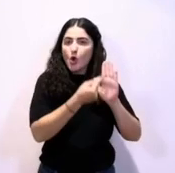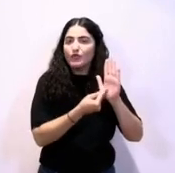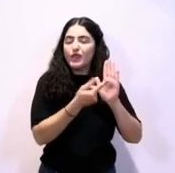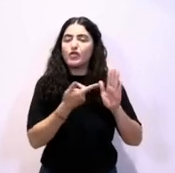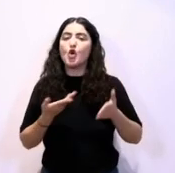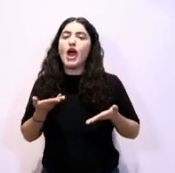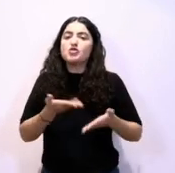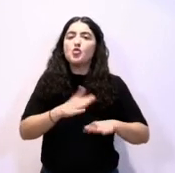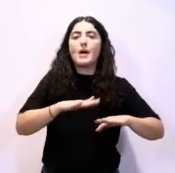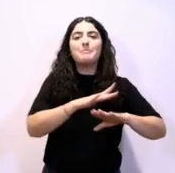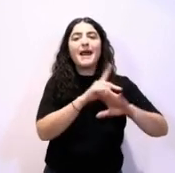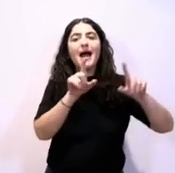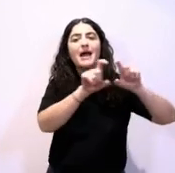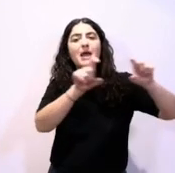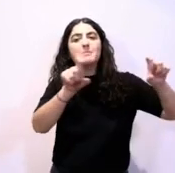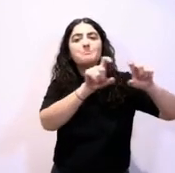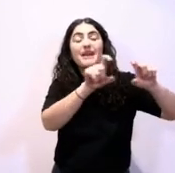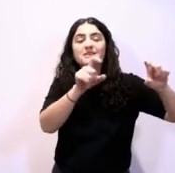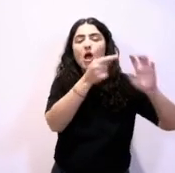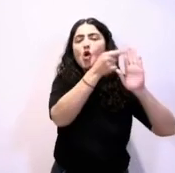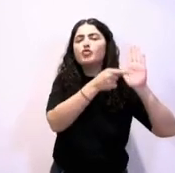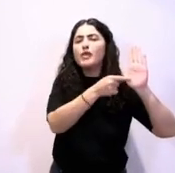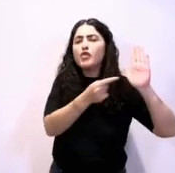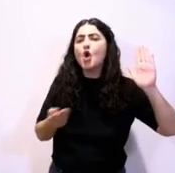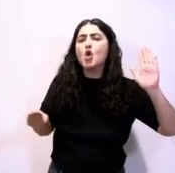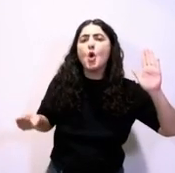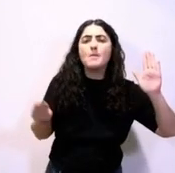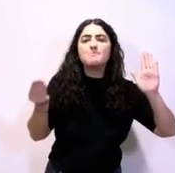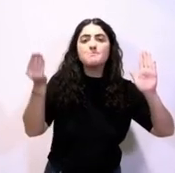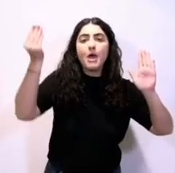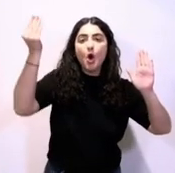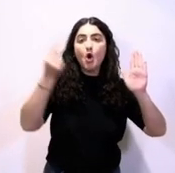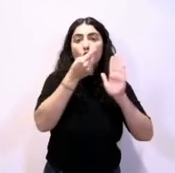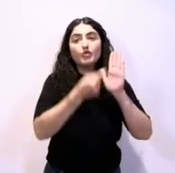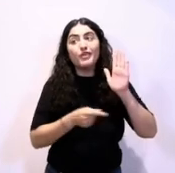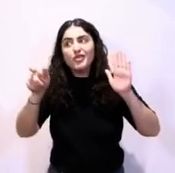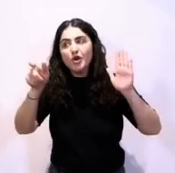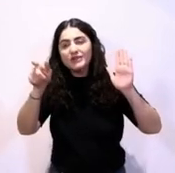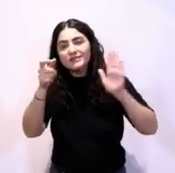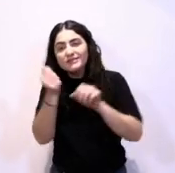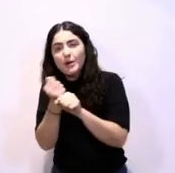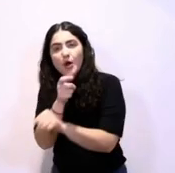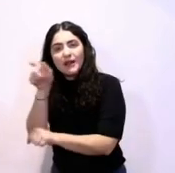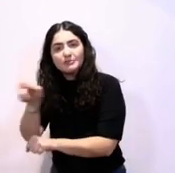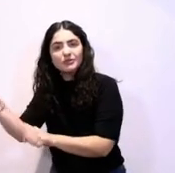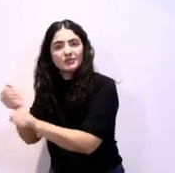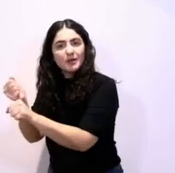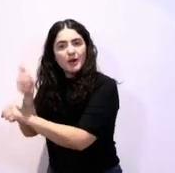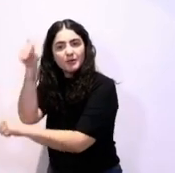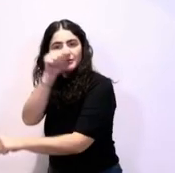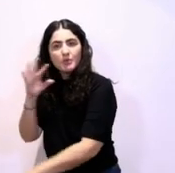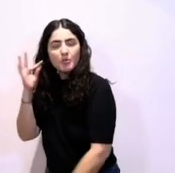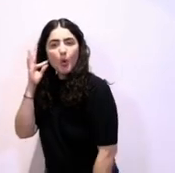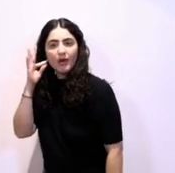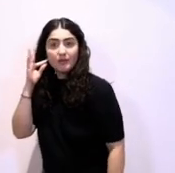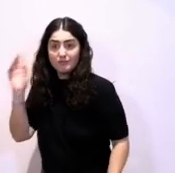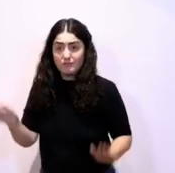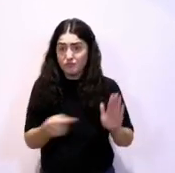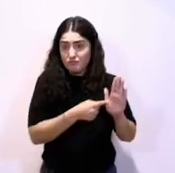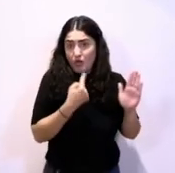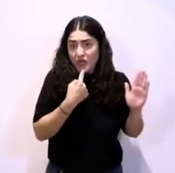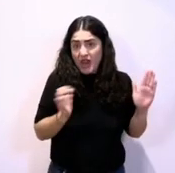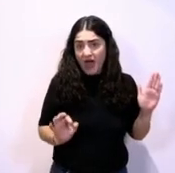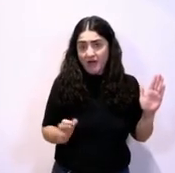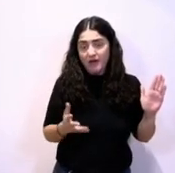las empresas que haya unas mejoras en las condiciones laborales de los trabajadores y trabajadoras? ¿Por qué